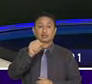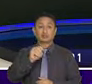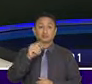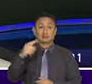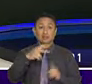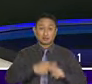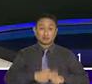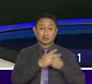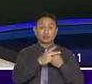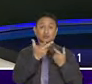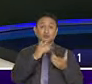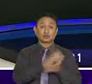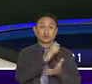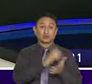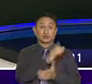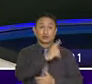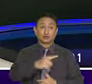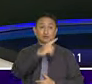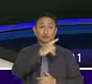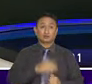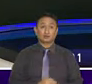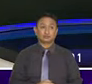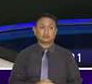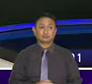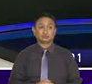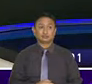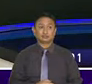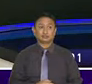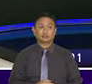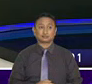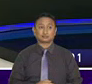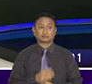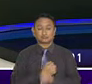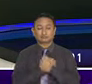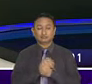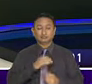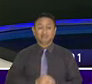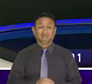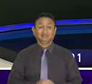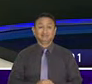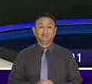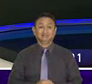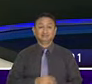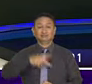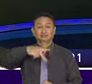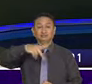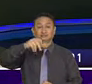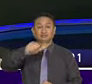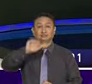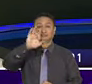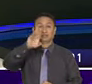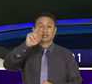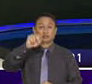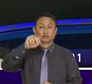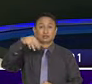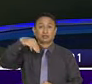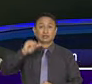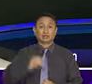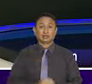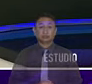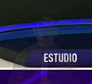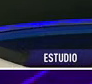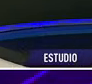comenzó el tragenerador educativo de emblemática emblemático querido patrón Mejía Claro que sí de esa institución han salido pues